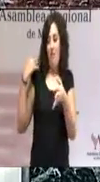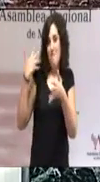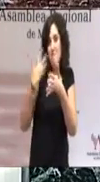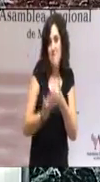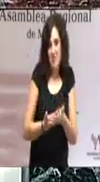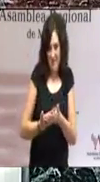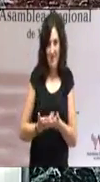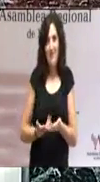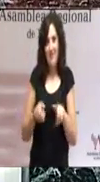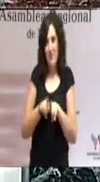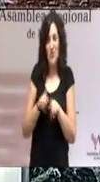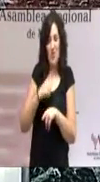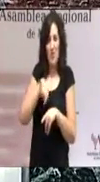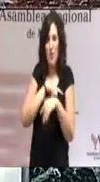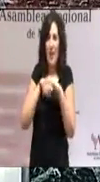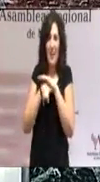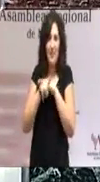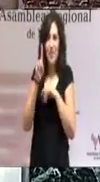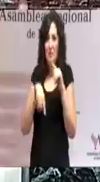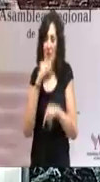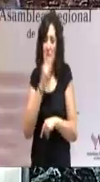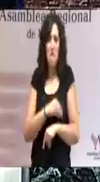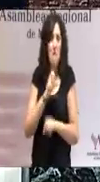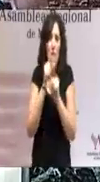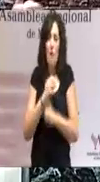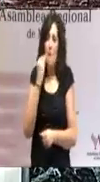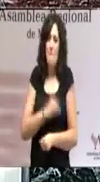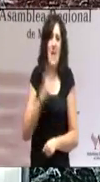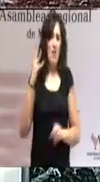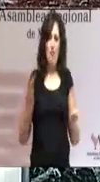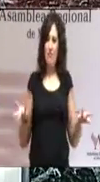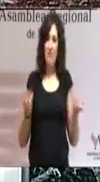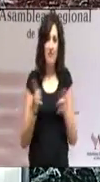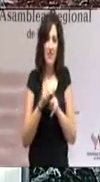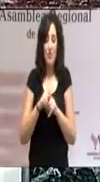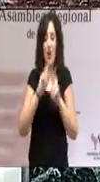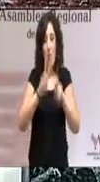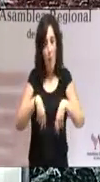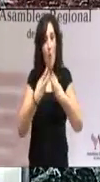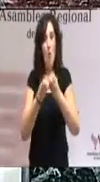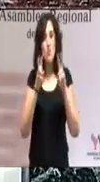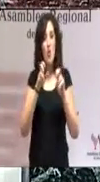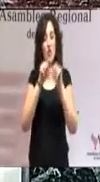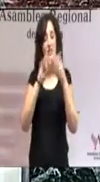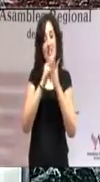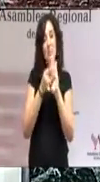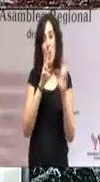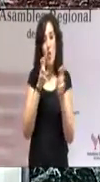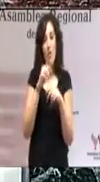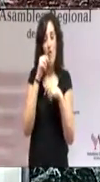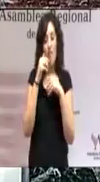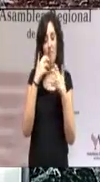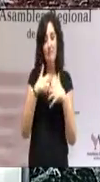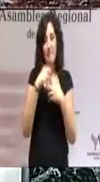mejor hemos podido, que se resolverá con la recuperación económica y con un nuevo sistema de financiación, pero que también es un legado